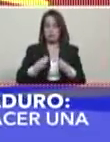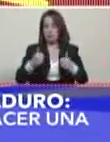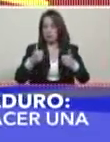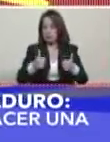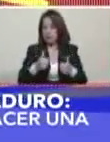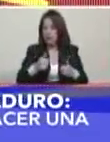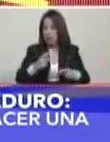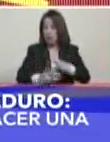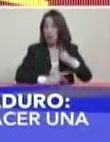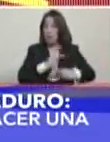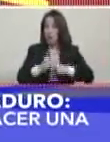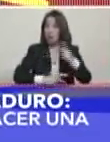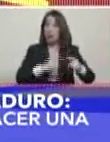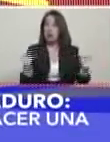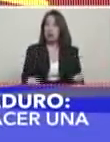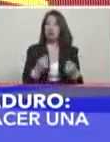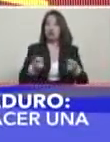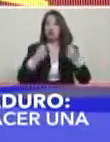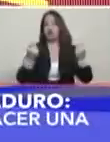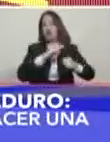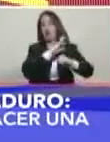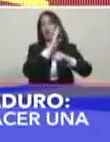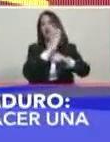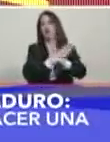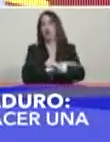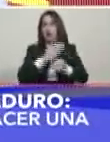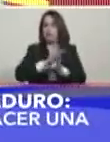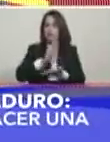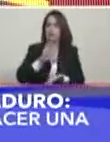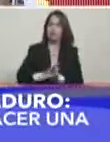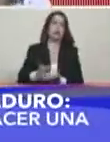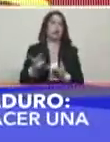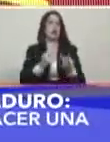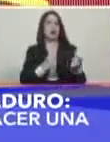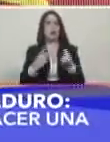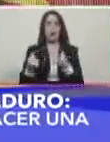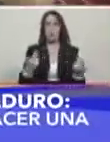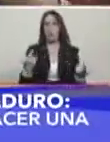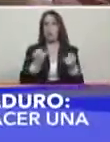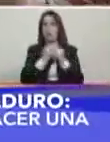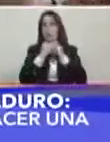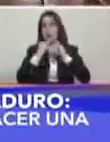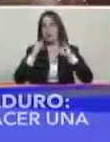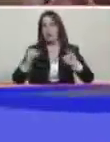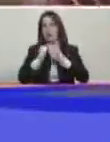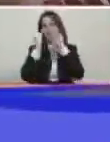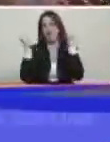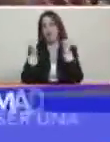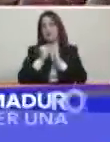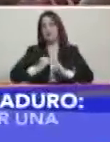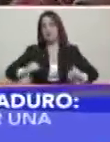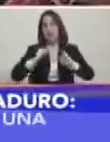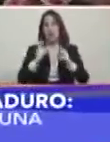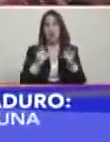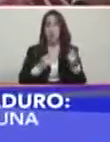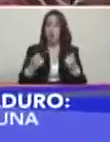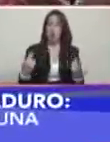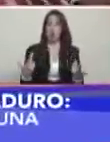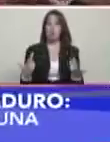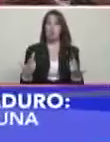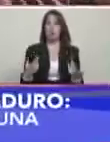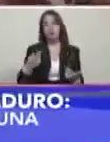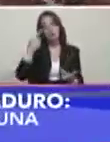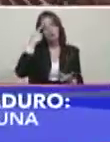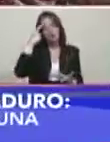de prosperidad, de tranquilidad económica, de independencia y felicidad económica. Es así, sé lo que